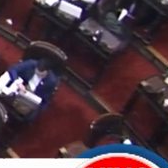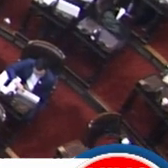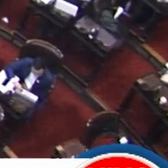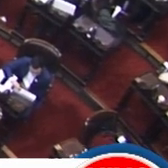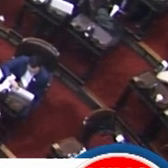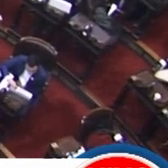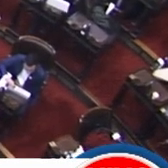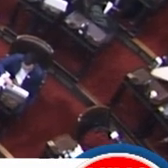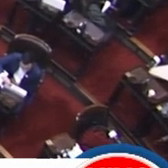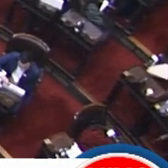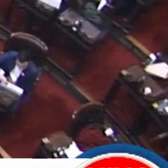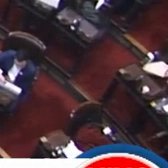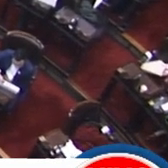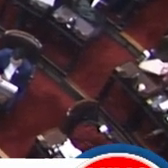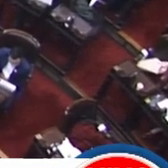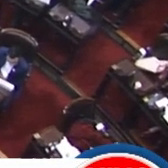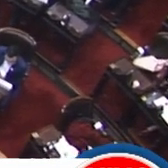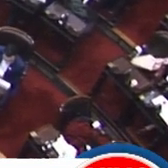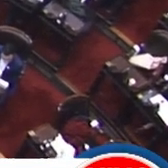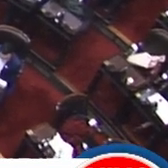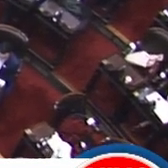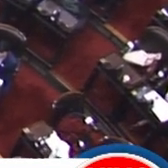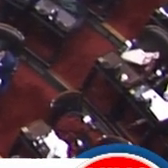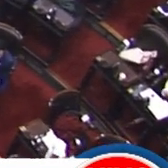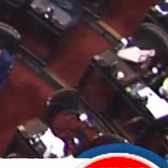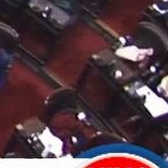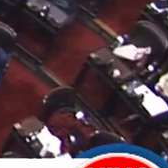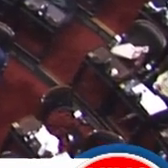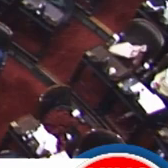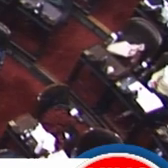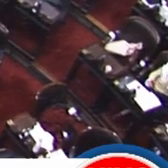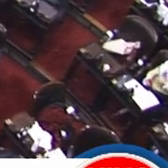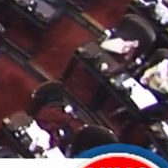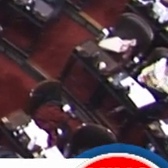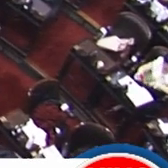si hubiese sido resumirse ha sido mayoría especial no hubiese leído en el despacho